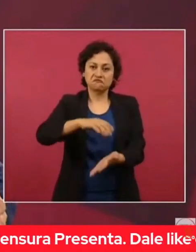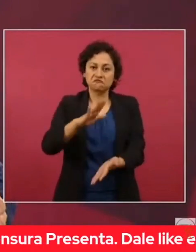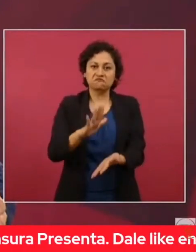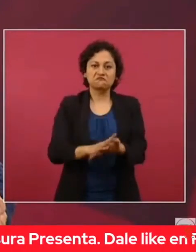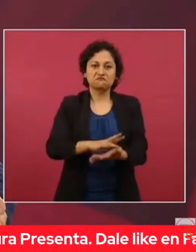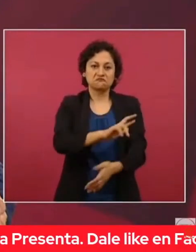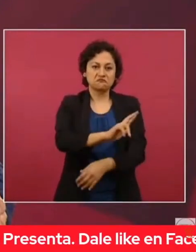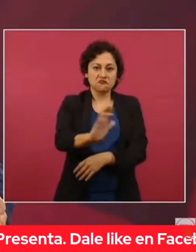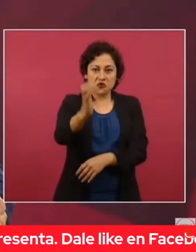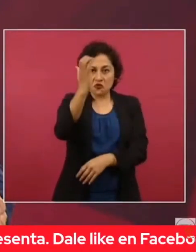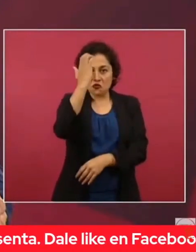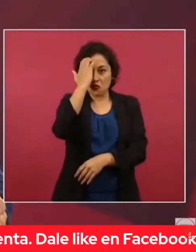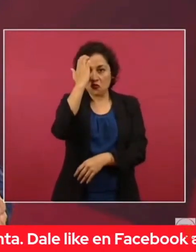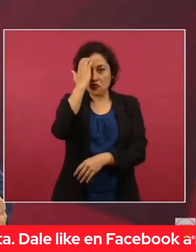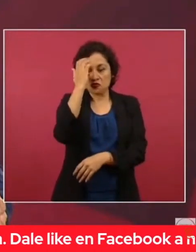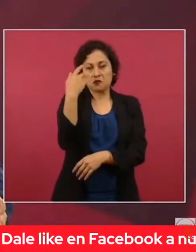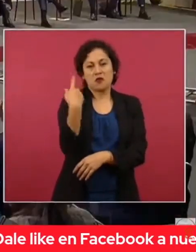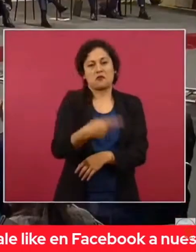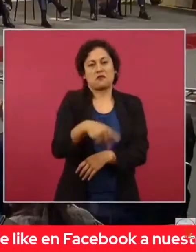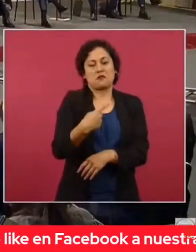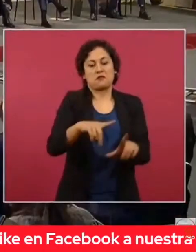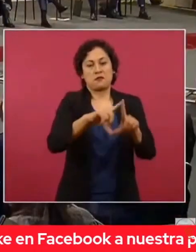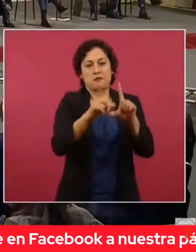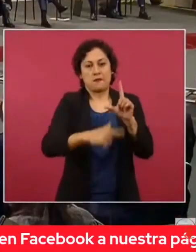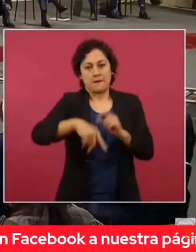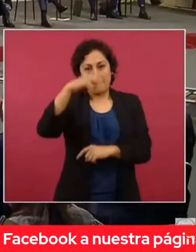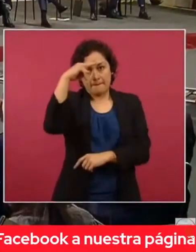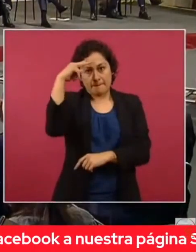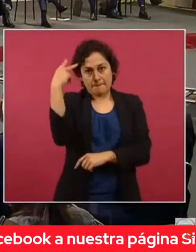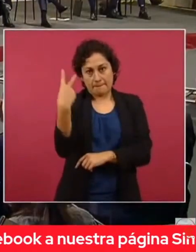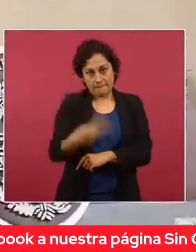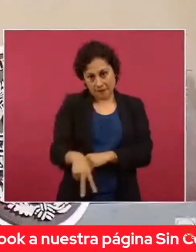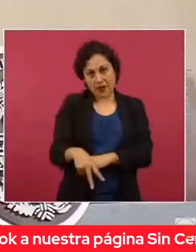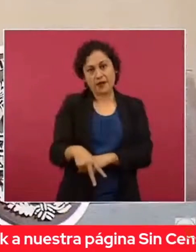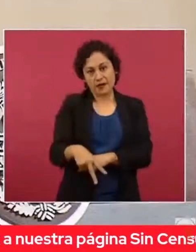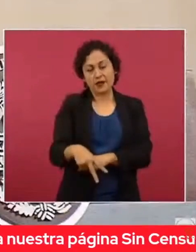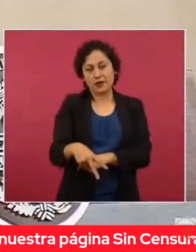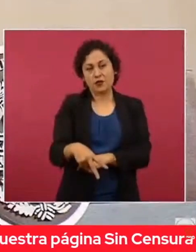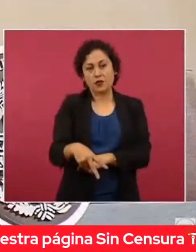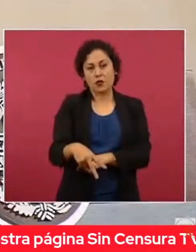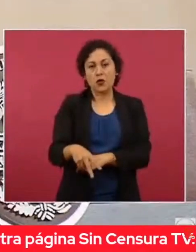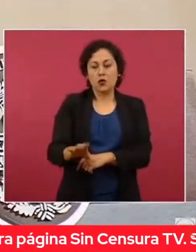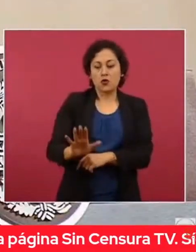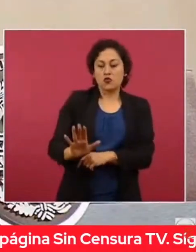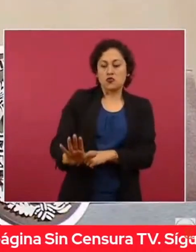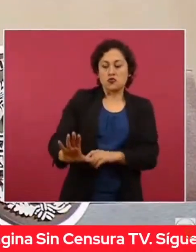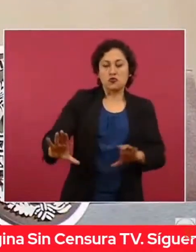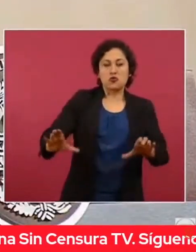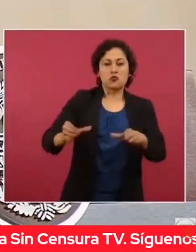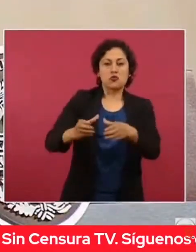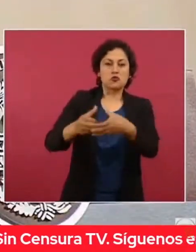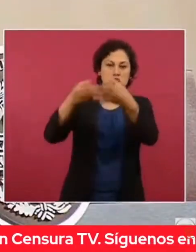la identificación que de este patrimonio hacen los pueblos originarios de este